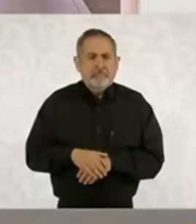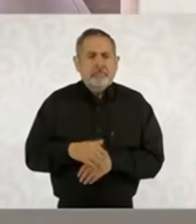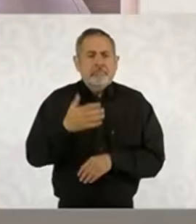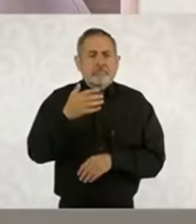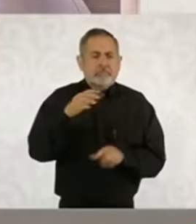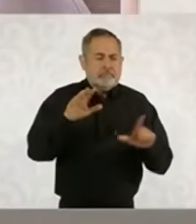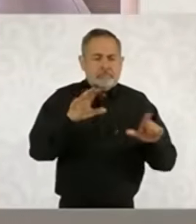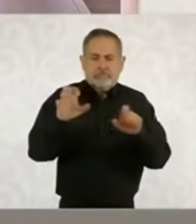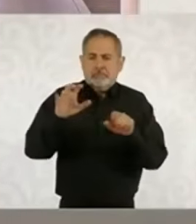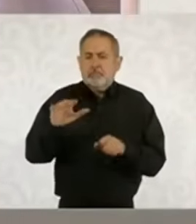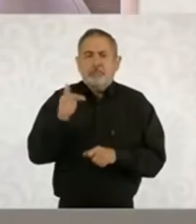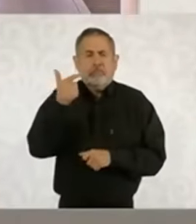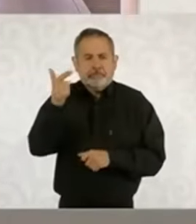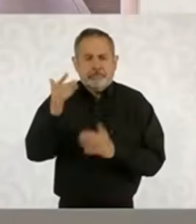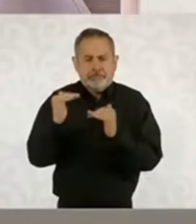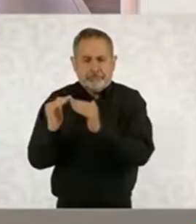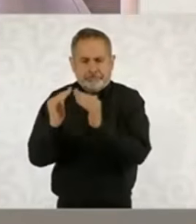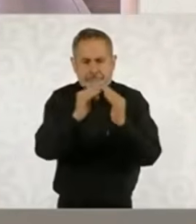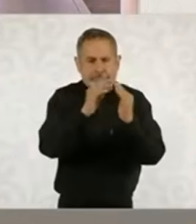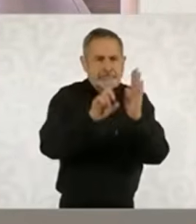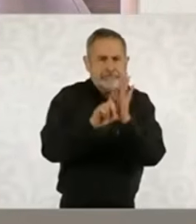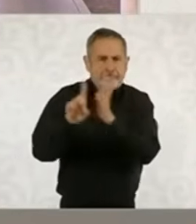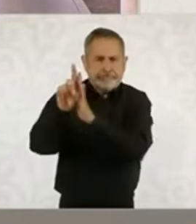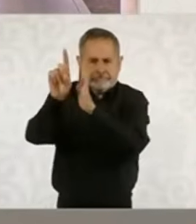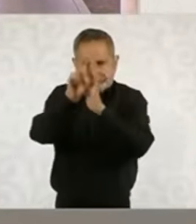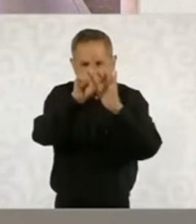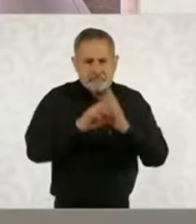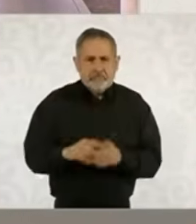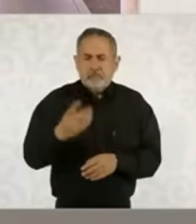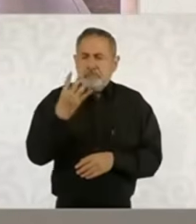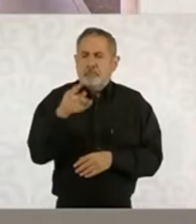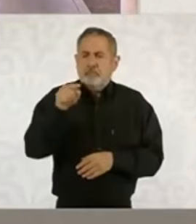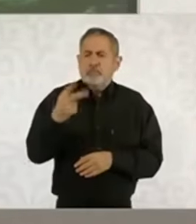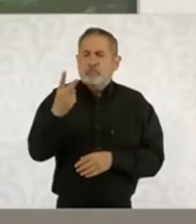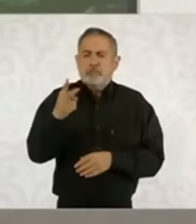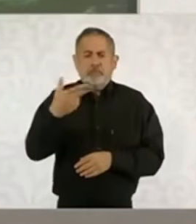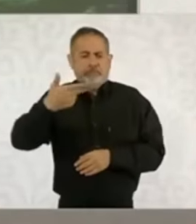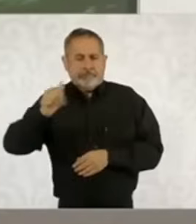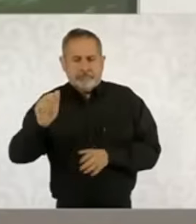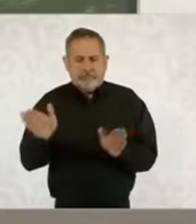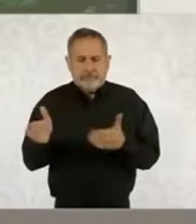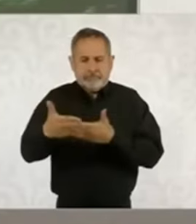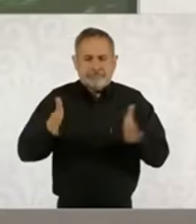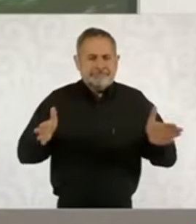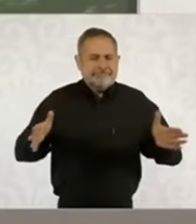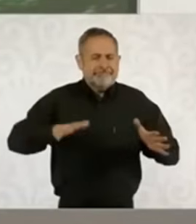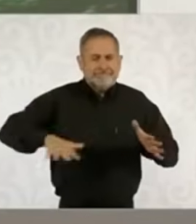757 viviendas, 4.2 hectáreas. ¿Qué sigue, por favor?